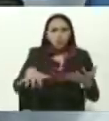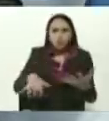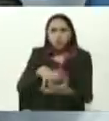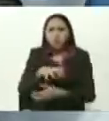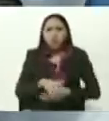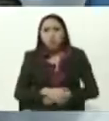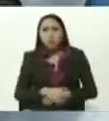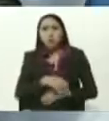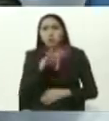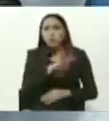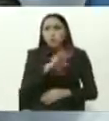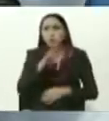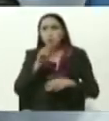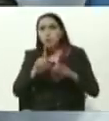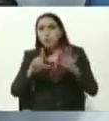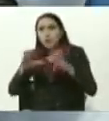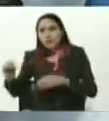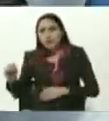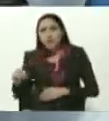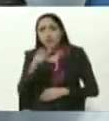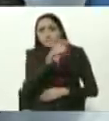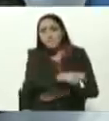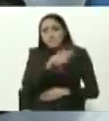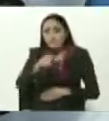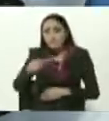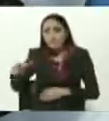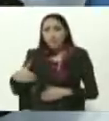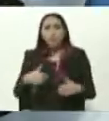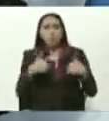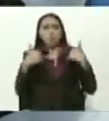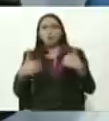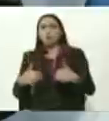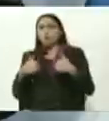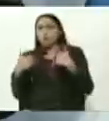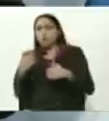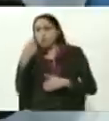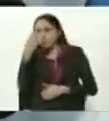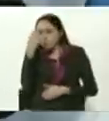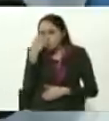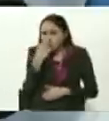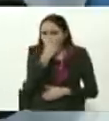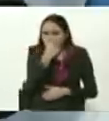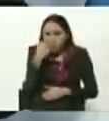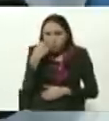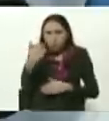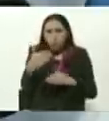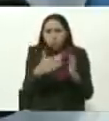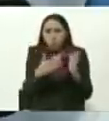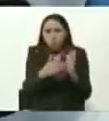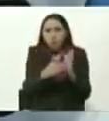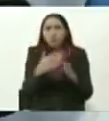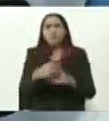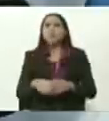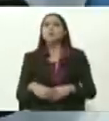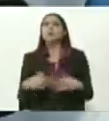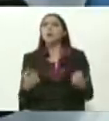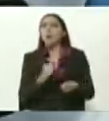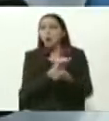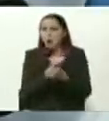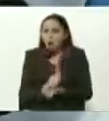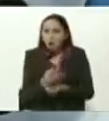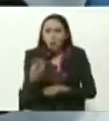unas 460 personas sufrieron daño ocular. ¿Cuántos están condenados?